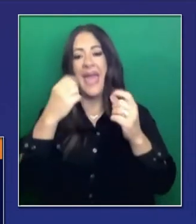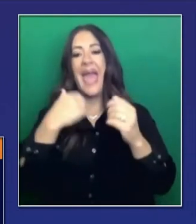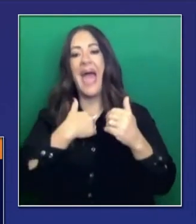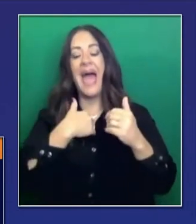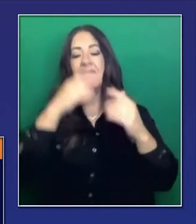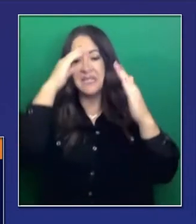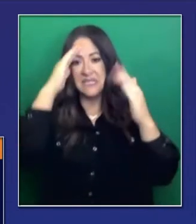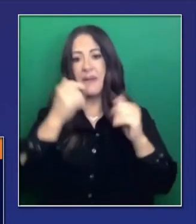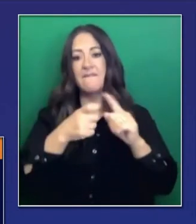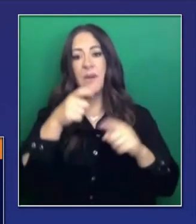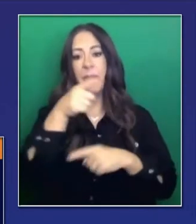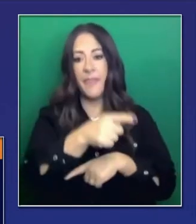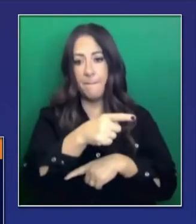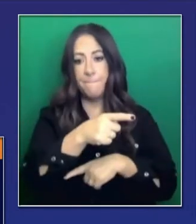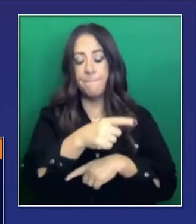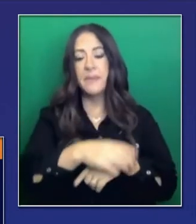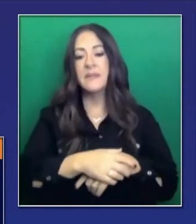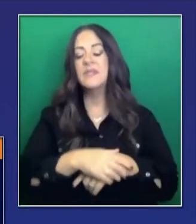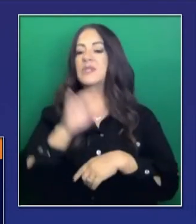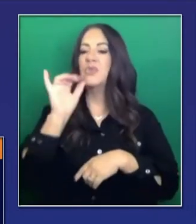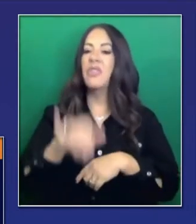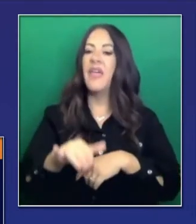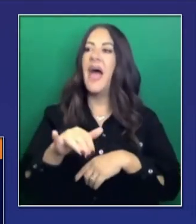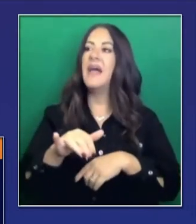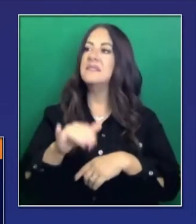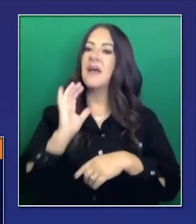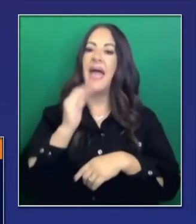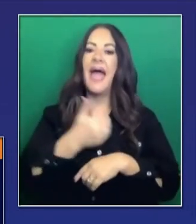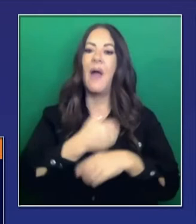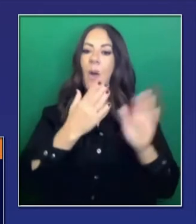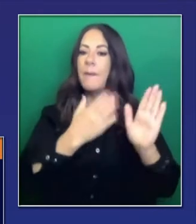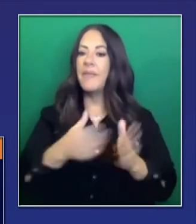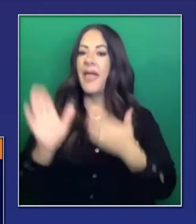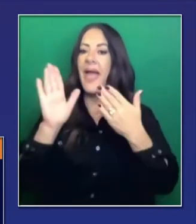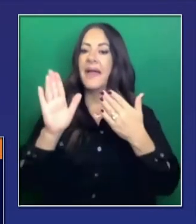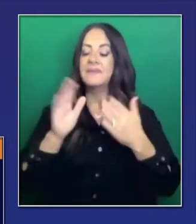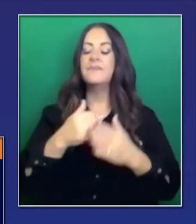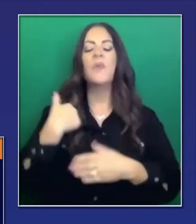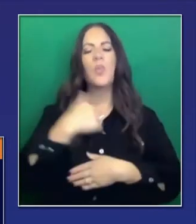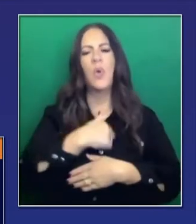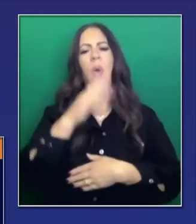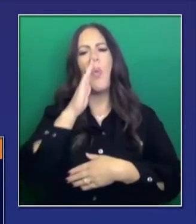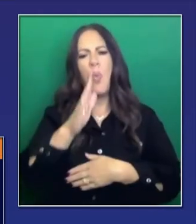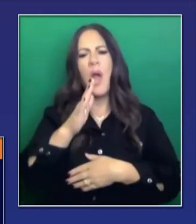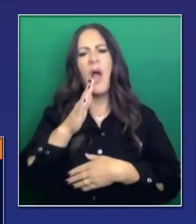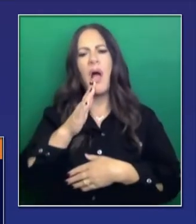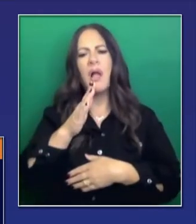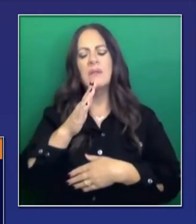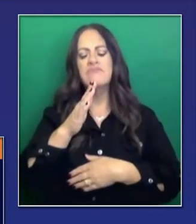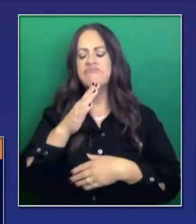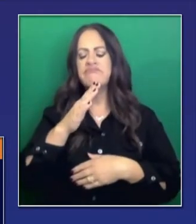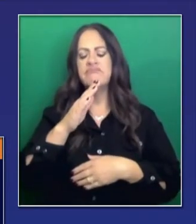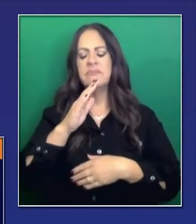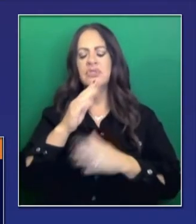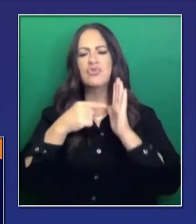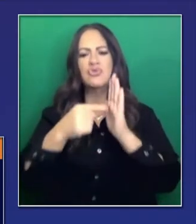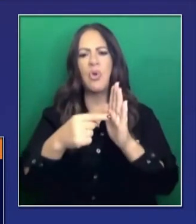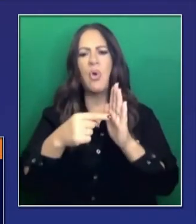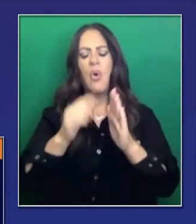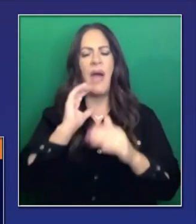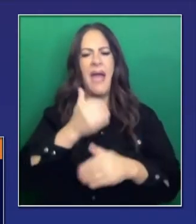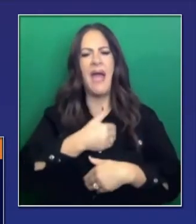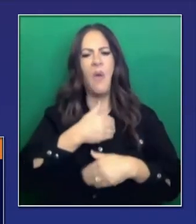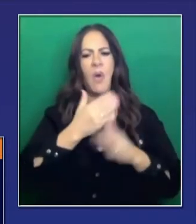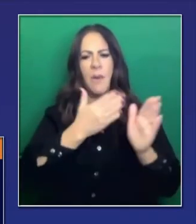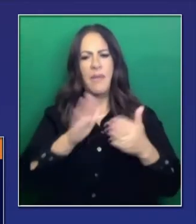cuanto a responsabilidad en general. Así que, en rasgos generales, ese es el plan. Vamos a publicar más detalles